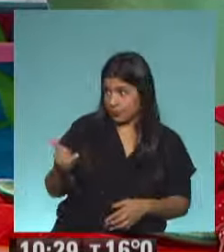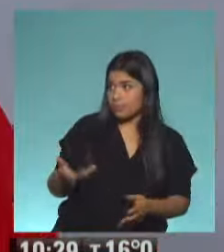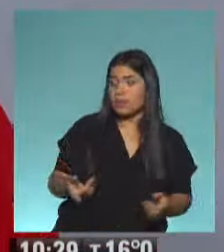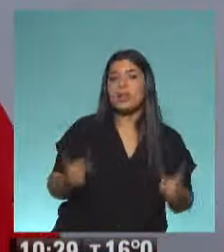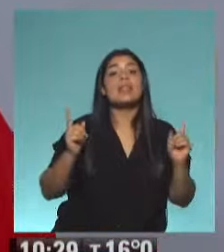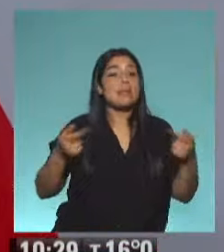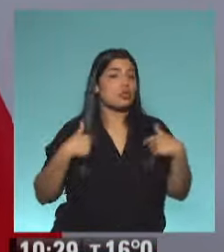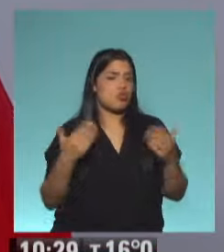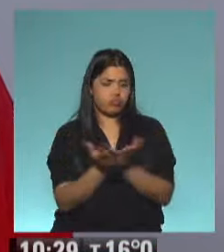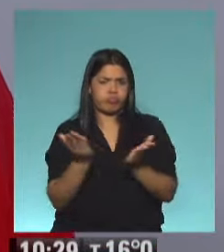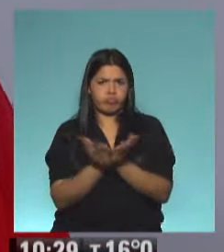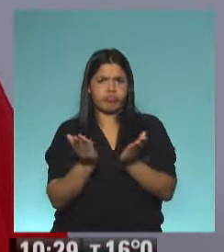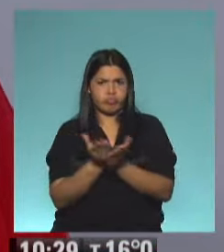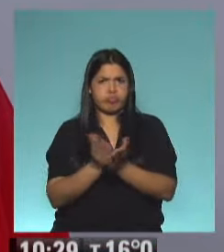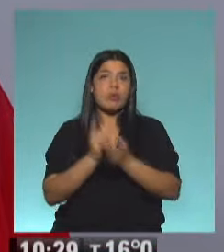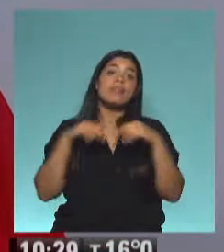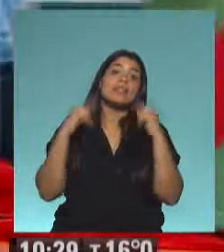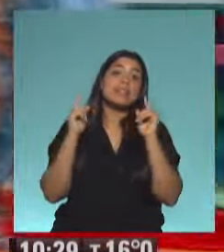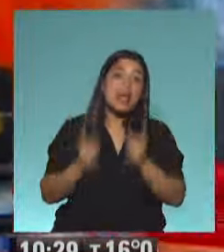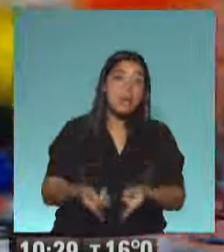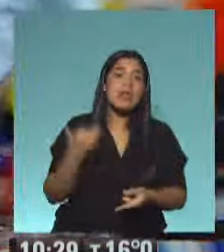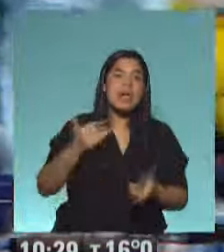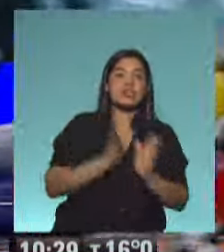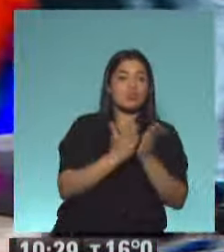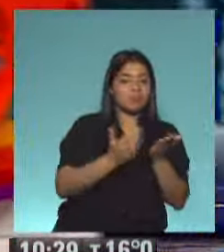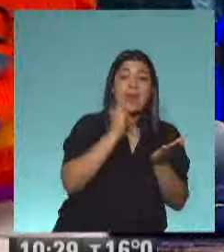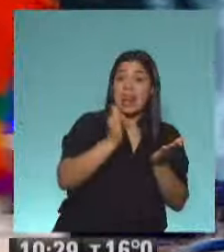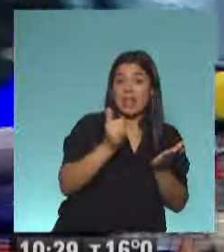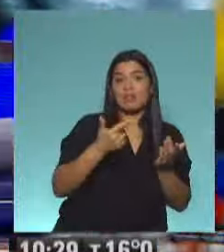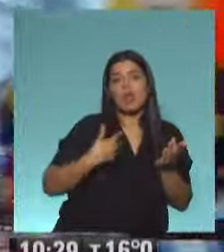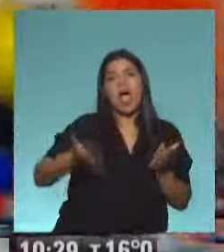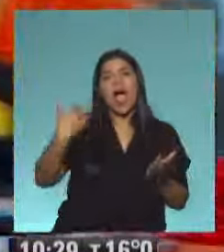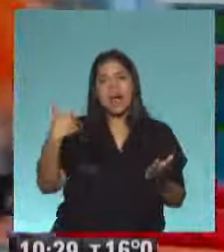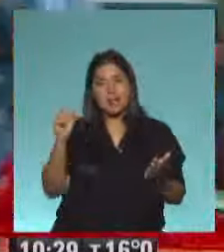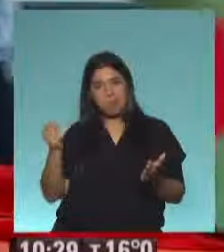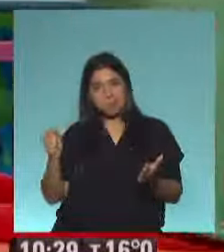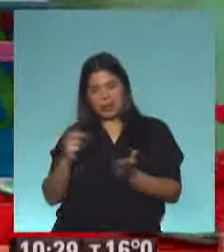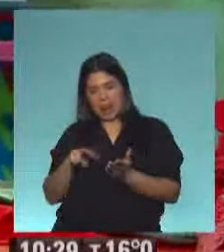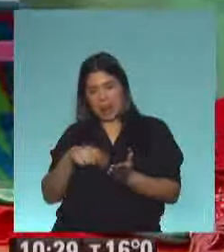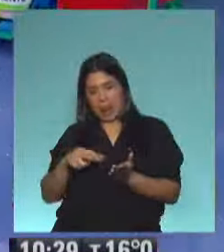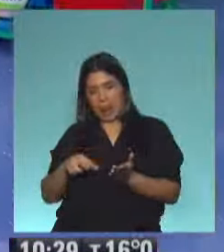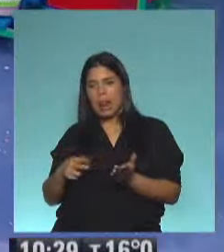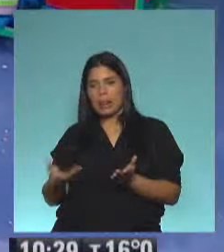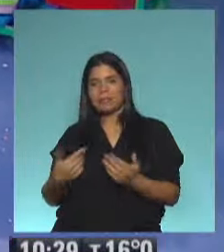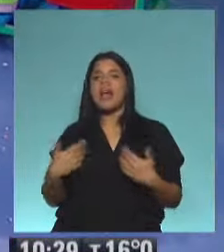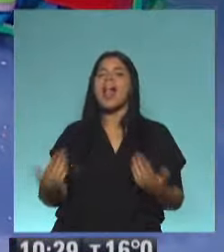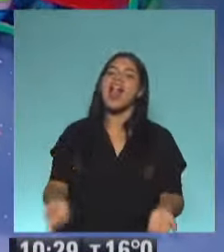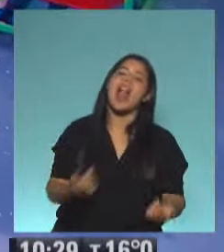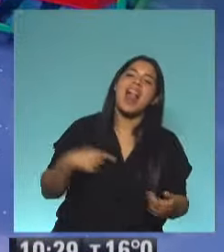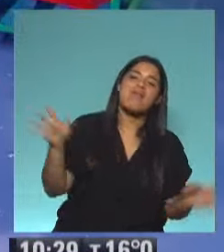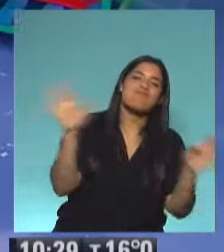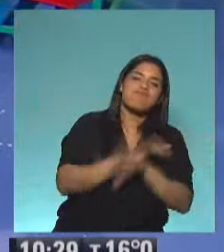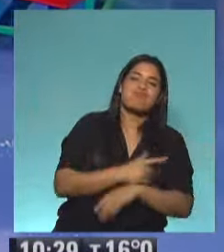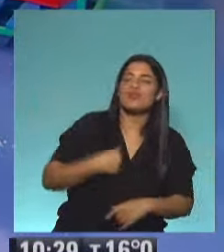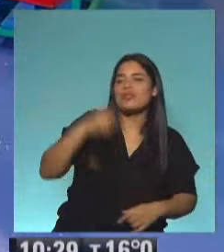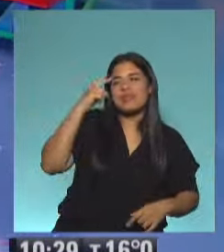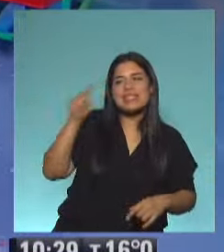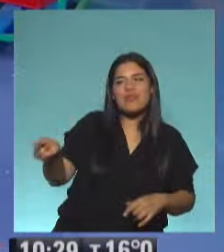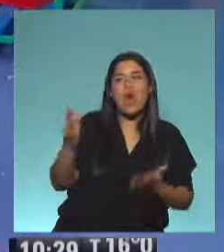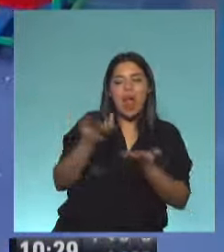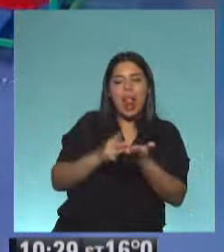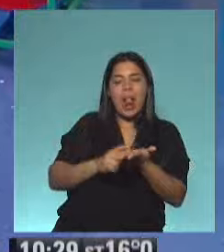estudié mucho y además tengo un libro que dice todo eso que dije. Ah, lo leí. Sí, mira, te voy a leer un poquito más. Yo que creía que traducías lo que el diablillo no, me contaba. No, tengo